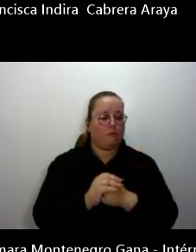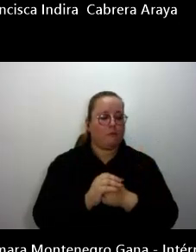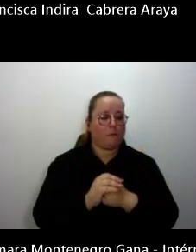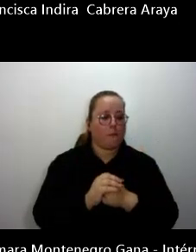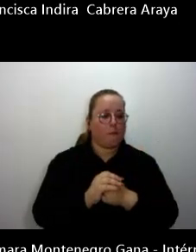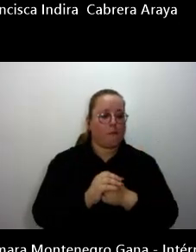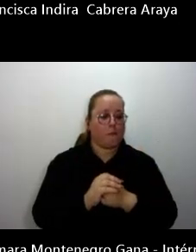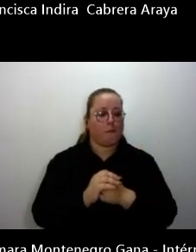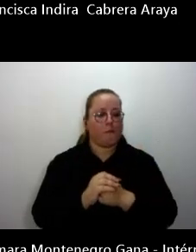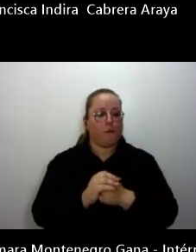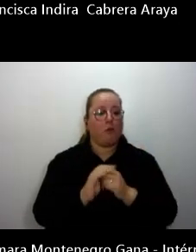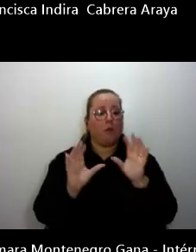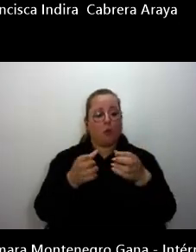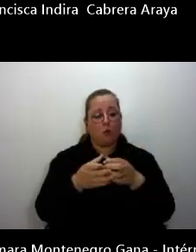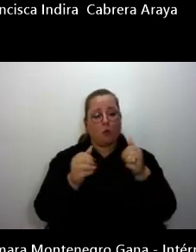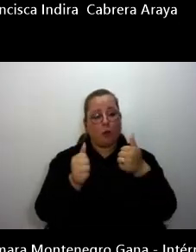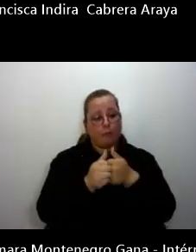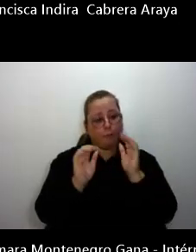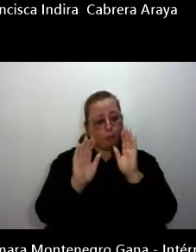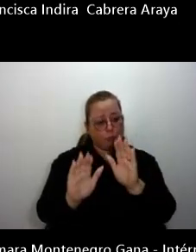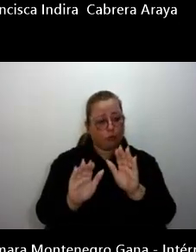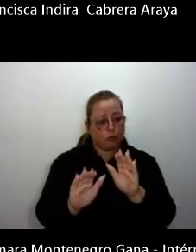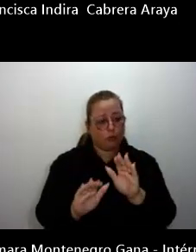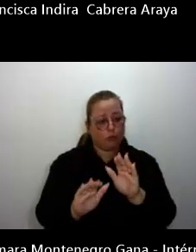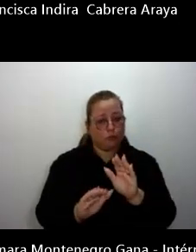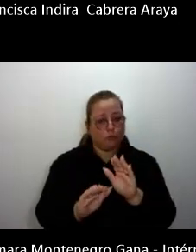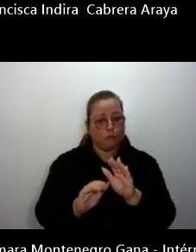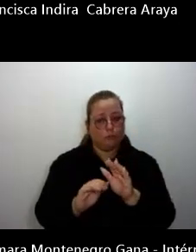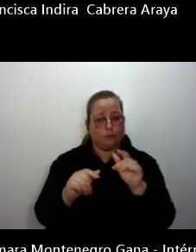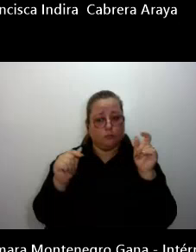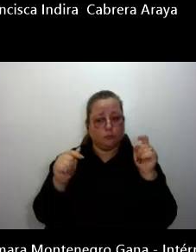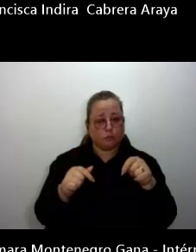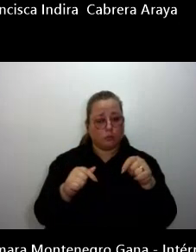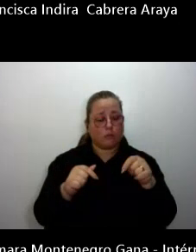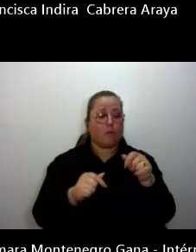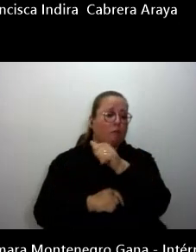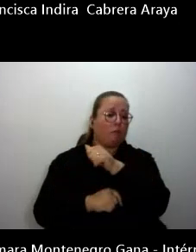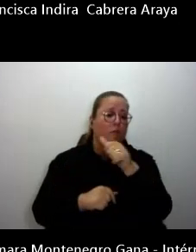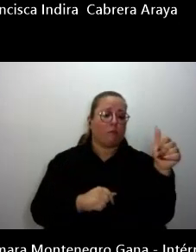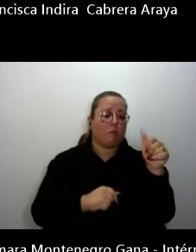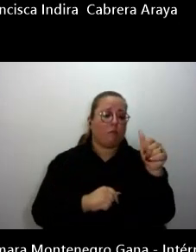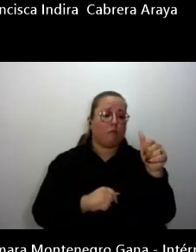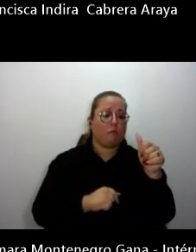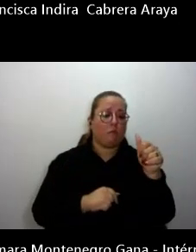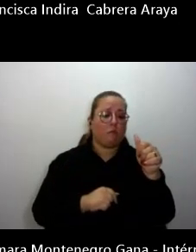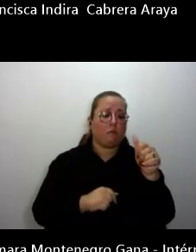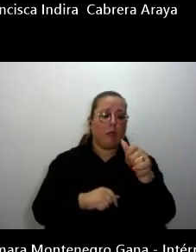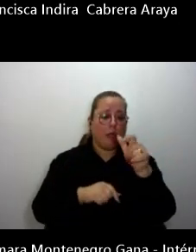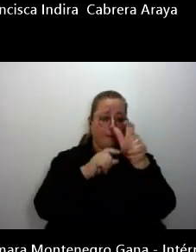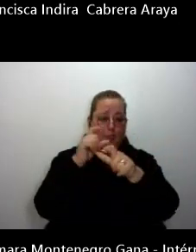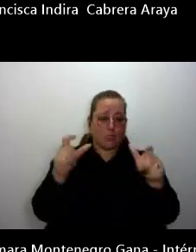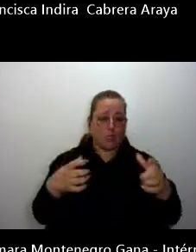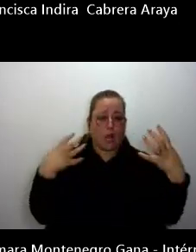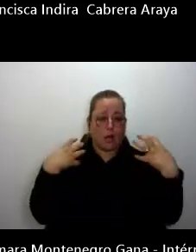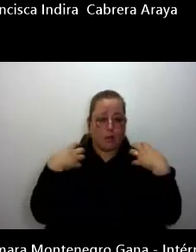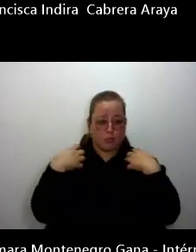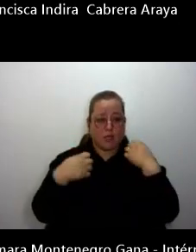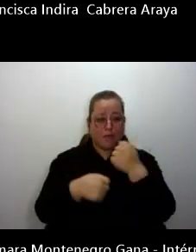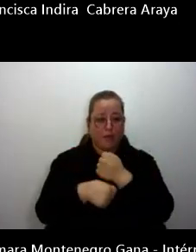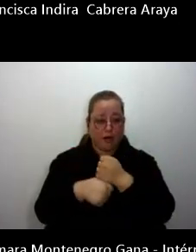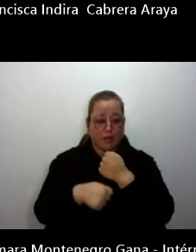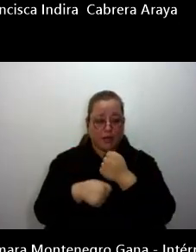El equipo de apoyo. Y aquí van a estar todos, ¿verdad? Los integrantes que van a trabajar con el estudiante, que